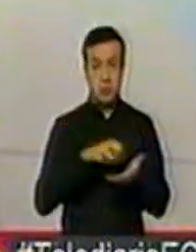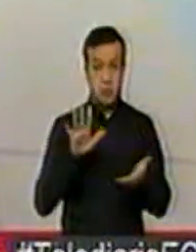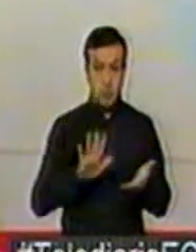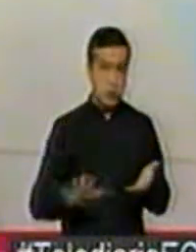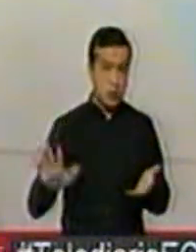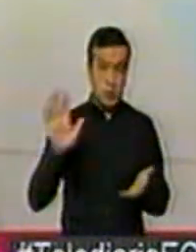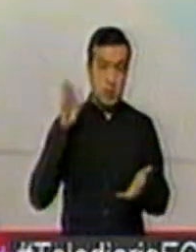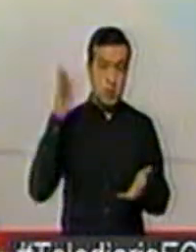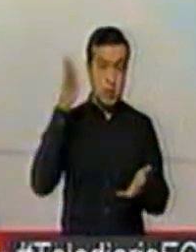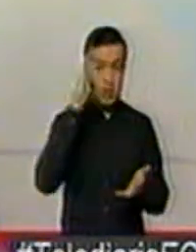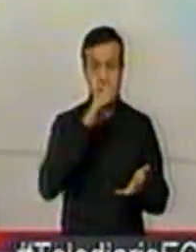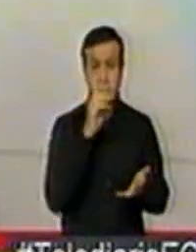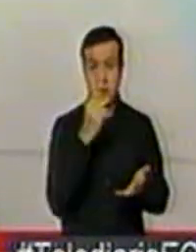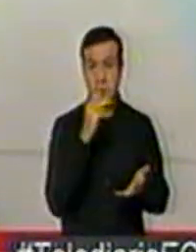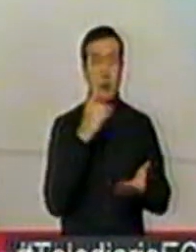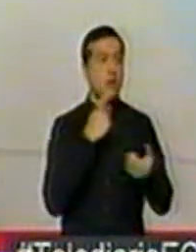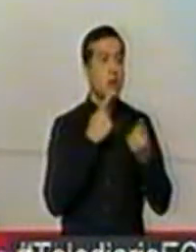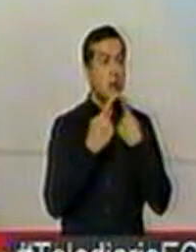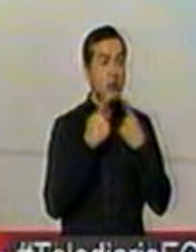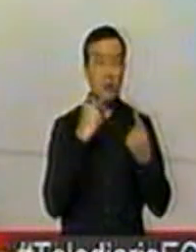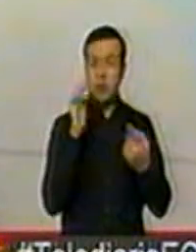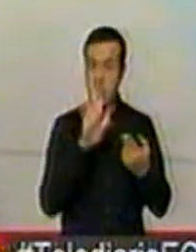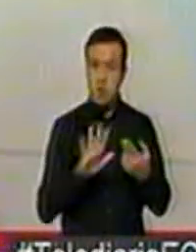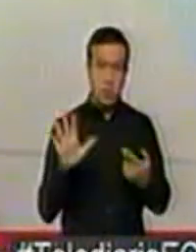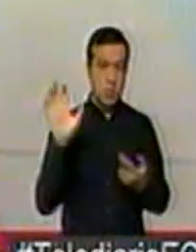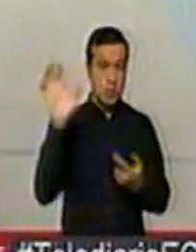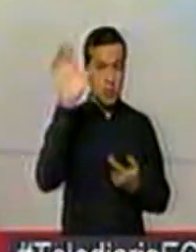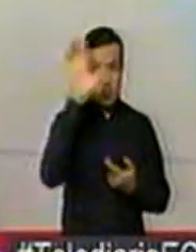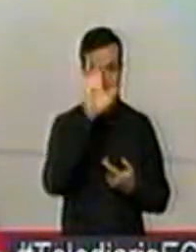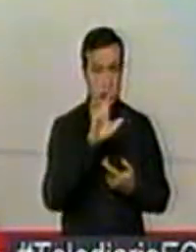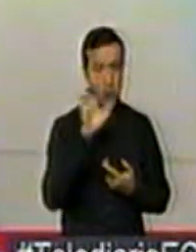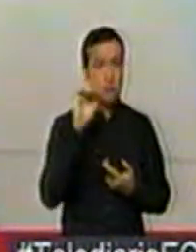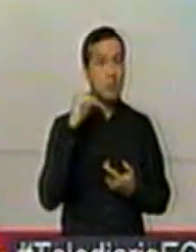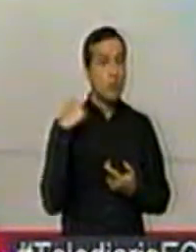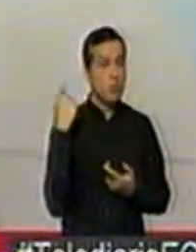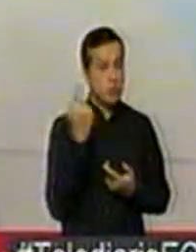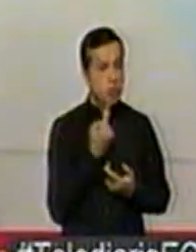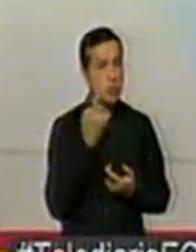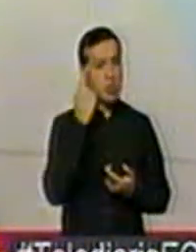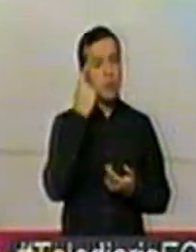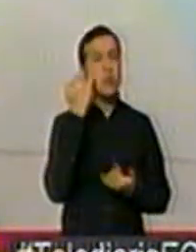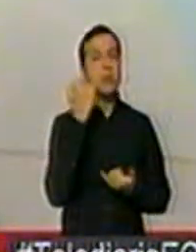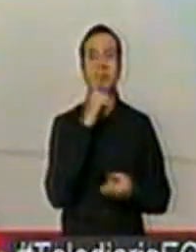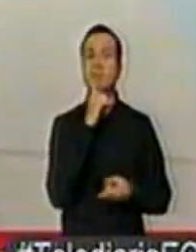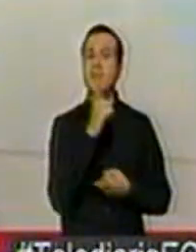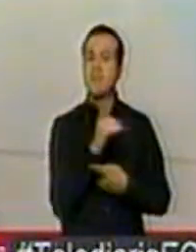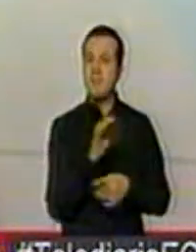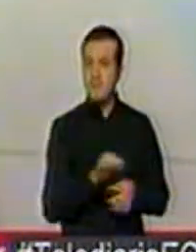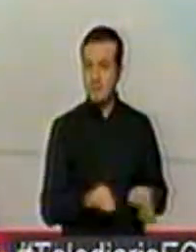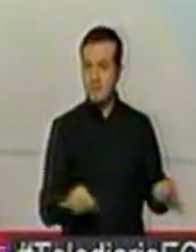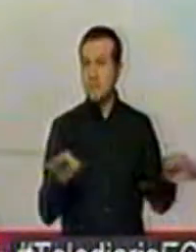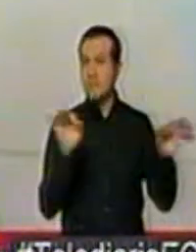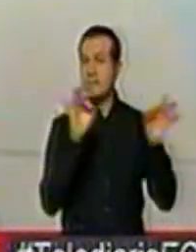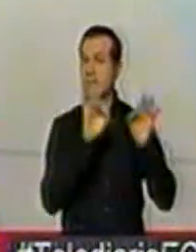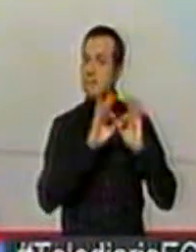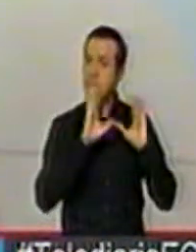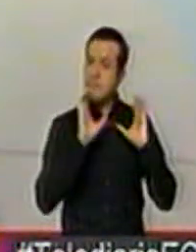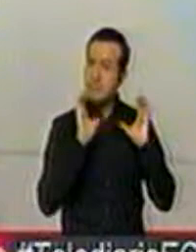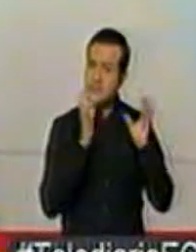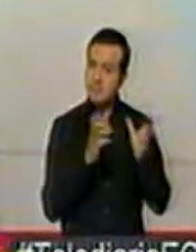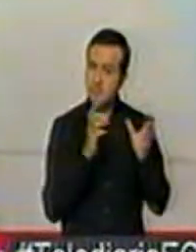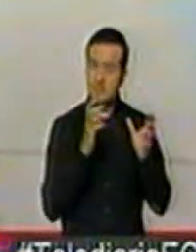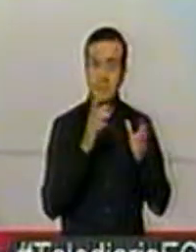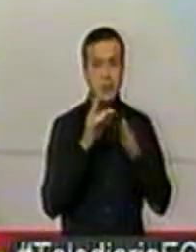hicieron 16 diálogos a nivel provincial. Nosotros creemos que la clave ahorita es precisamente llevar desde justamente